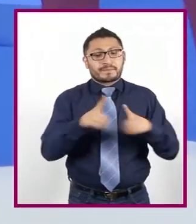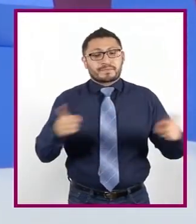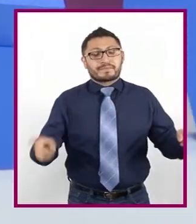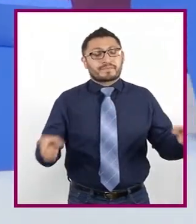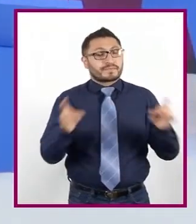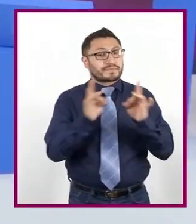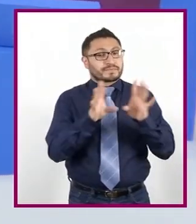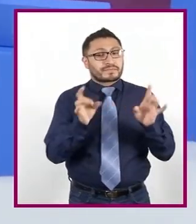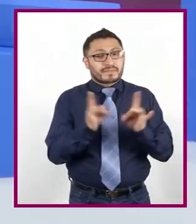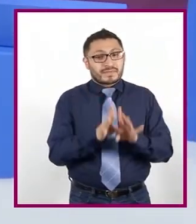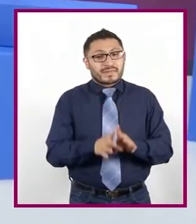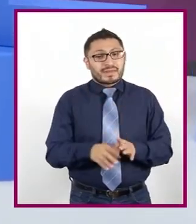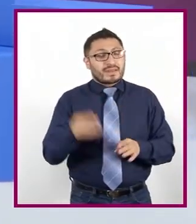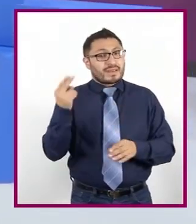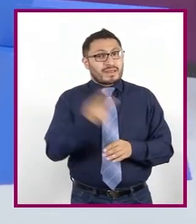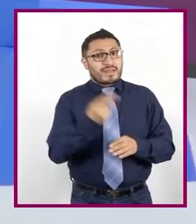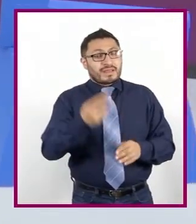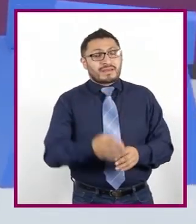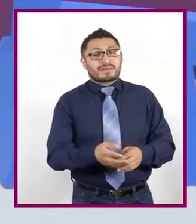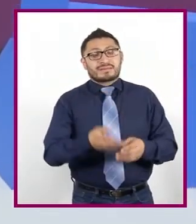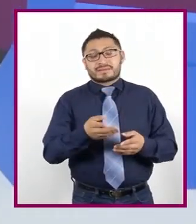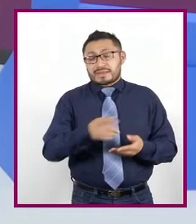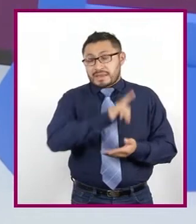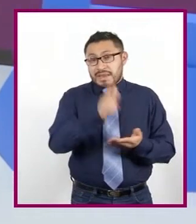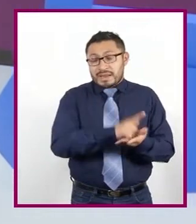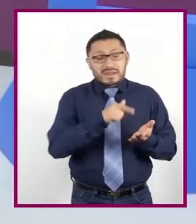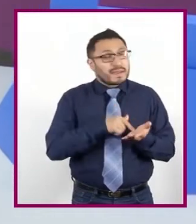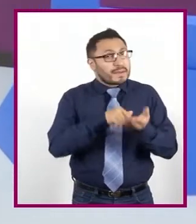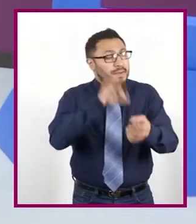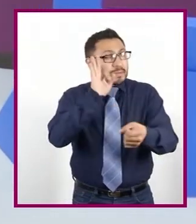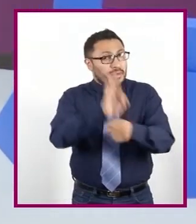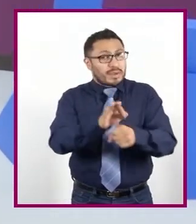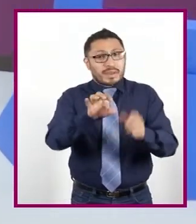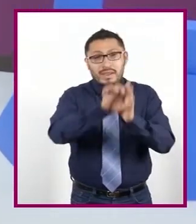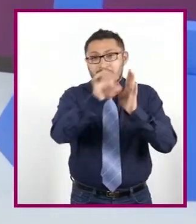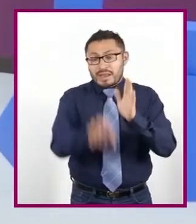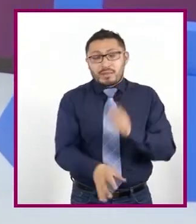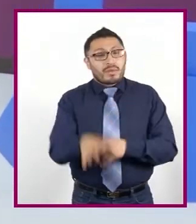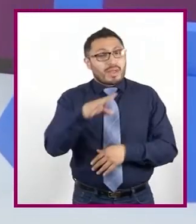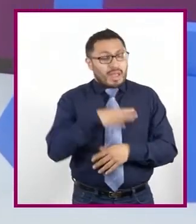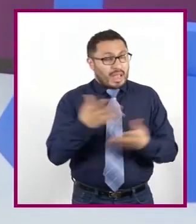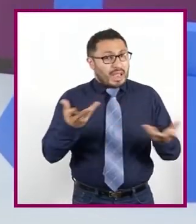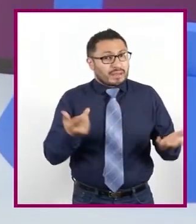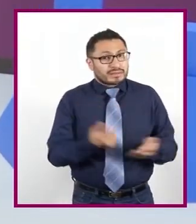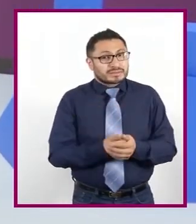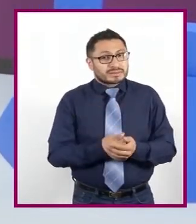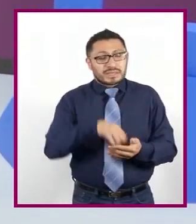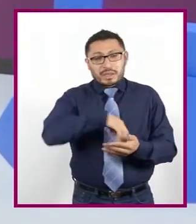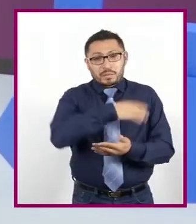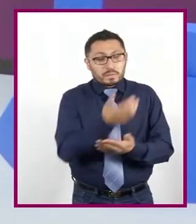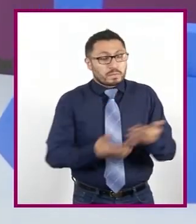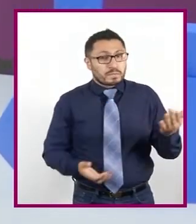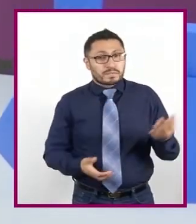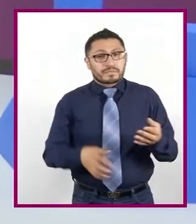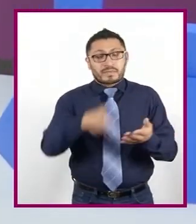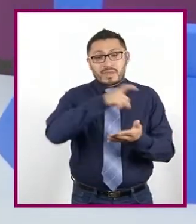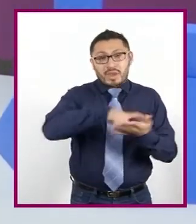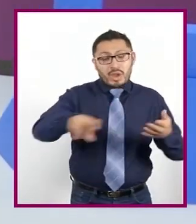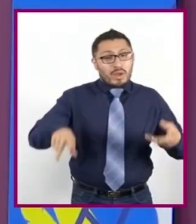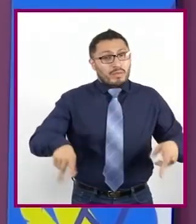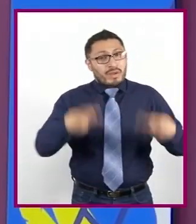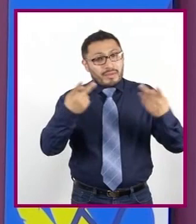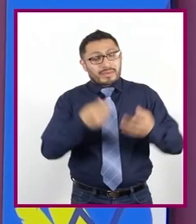la situación que se requiere respaldar legalmente. Por ejemplo, existen contratos de